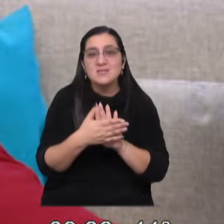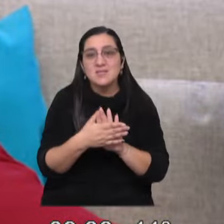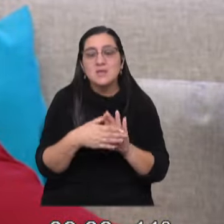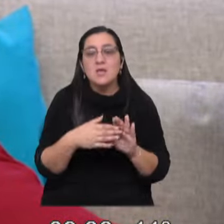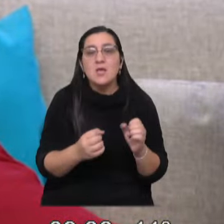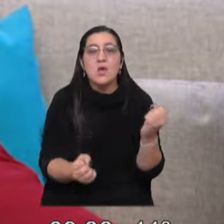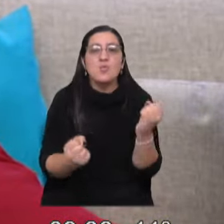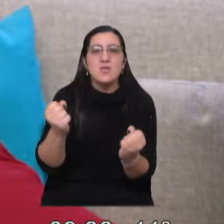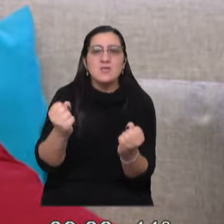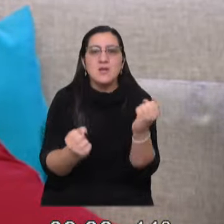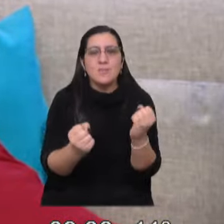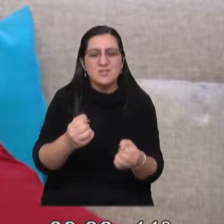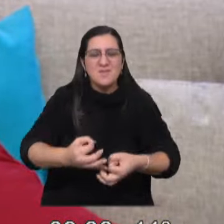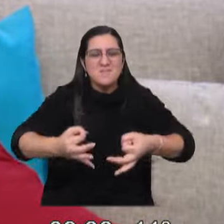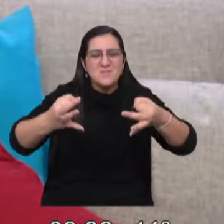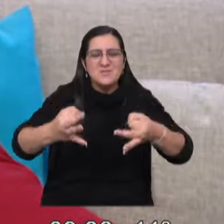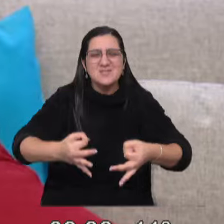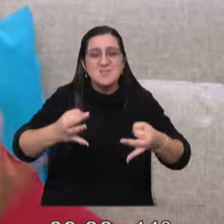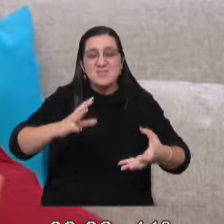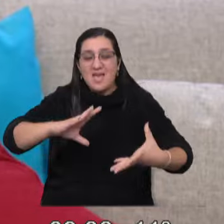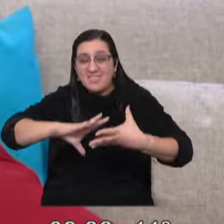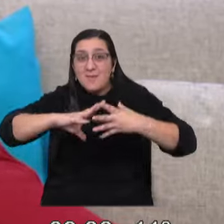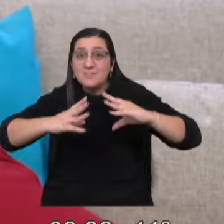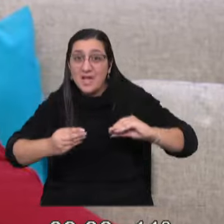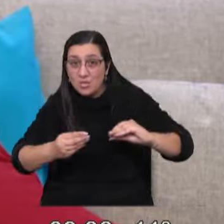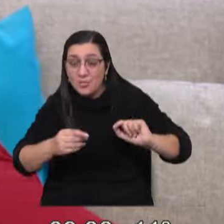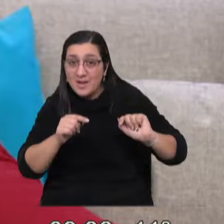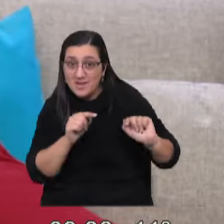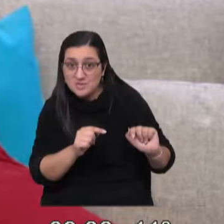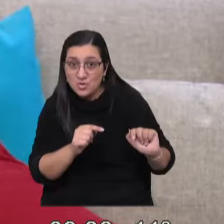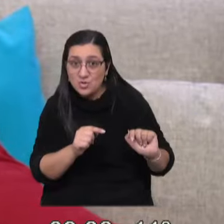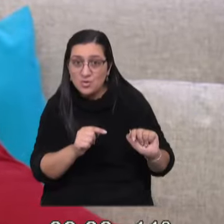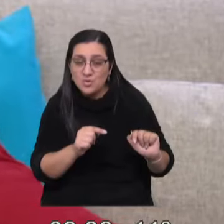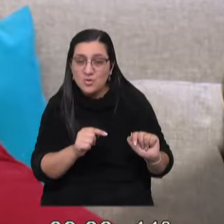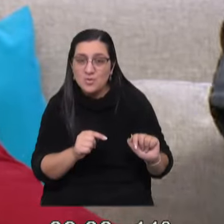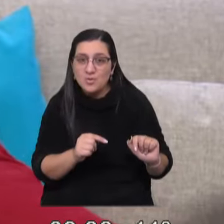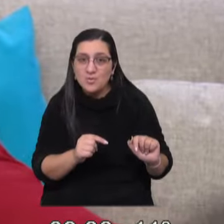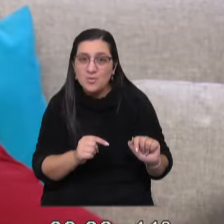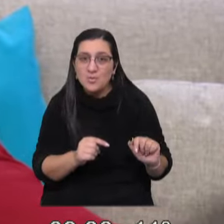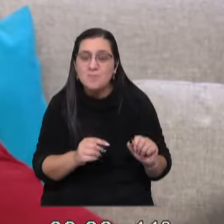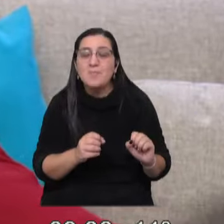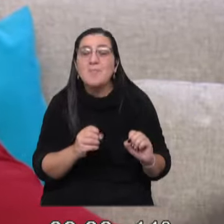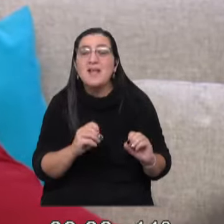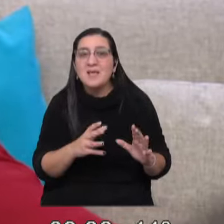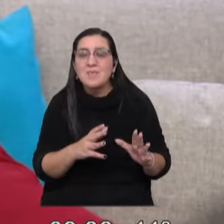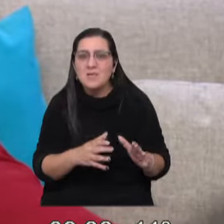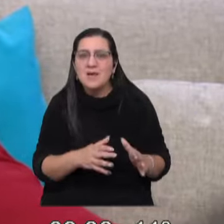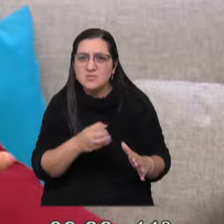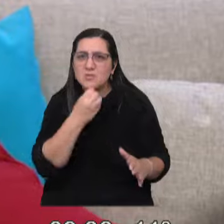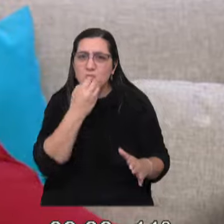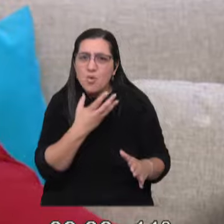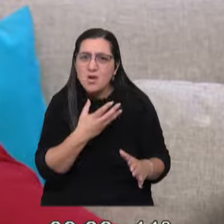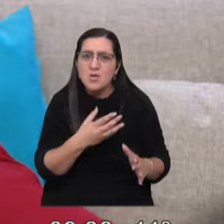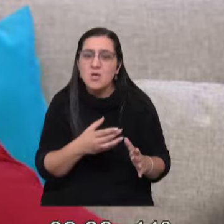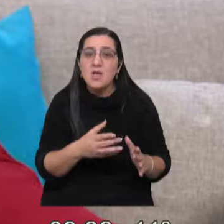transporte especialmente este transform para eso para hac para ser competitivo capaz que no se